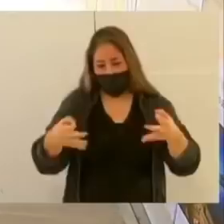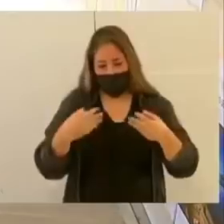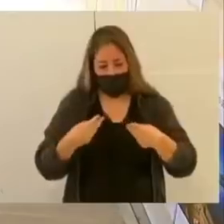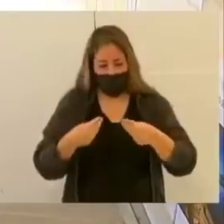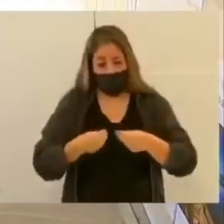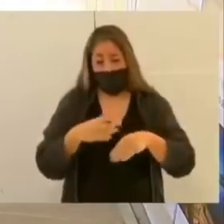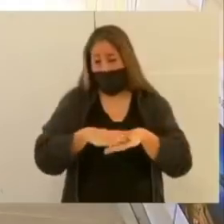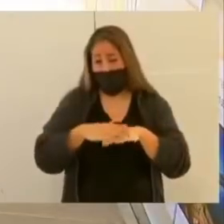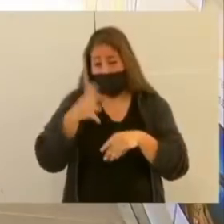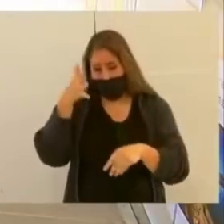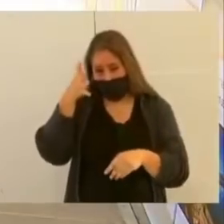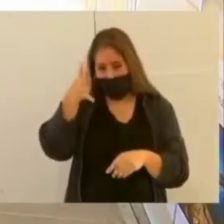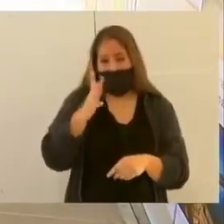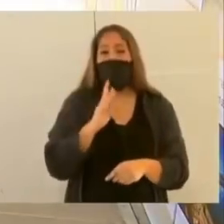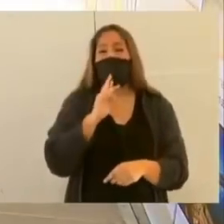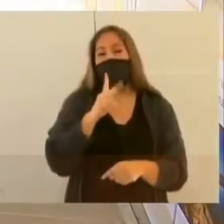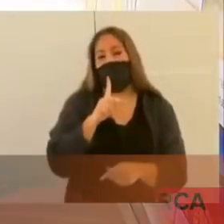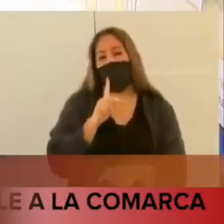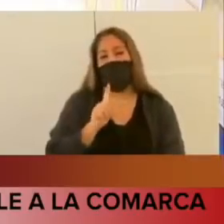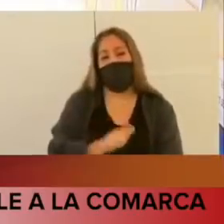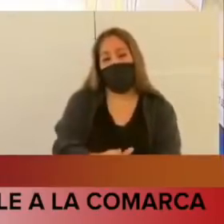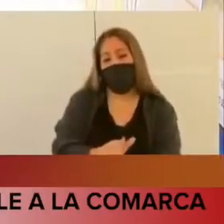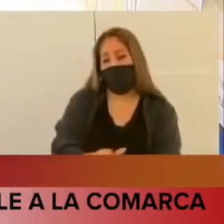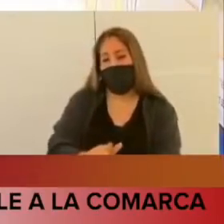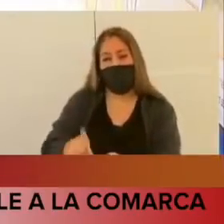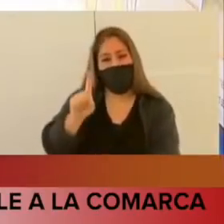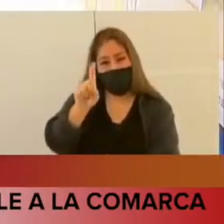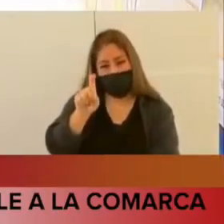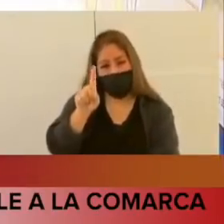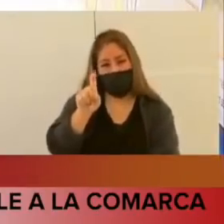Esta agua de buena calidad